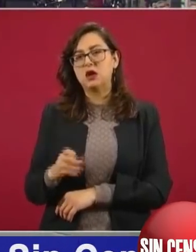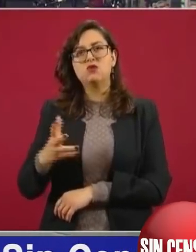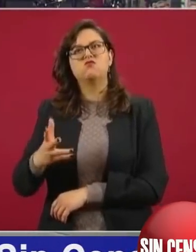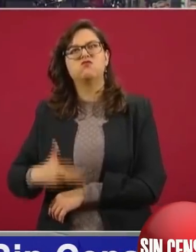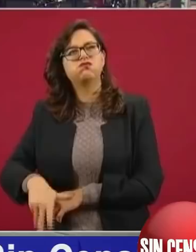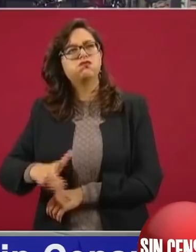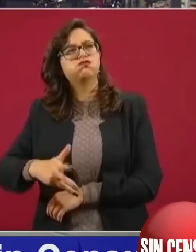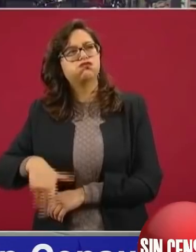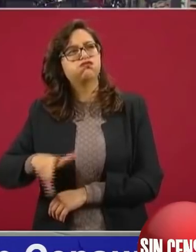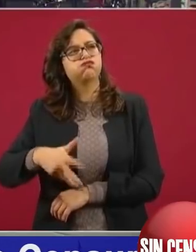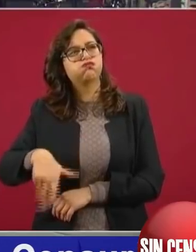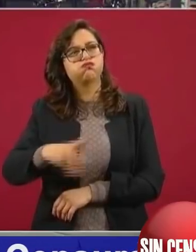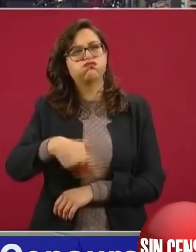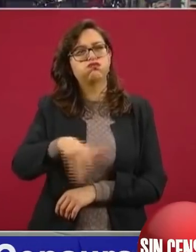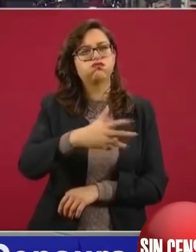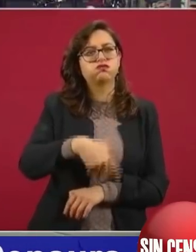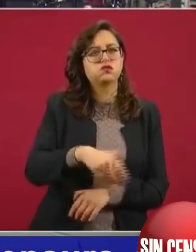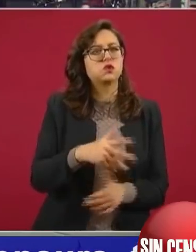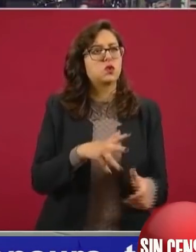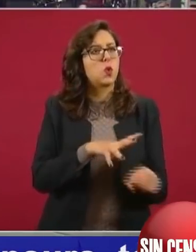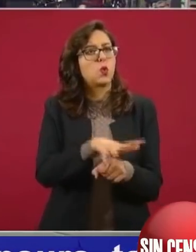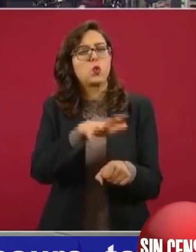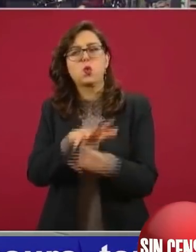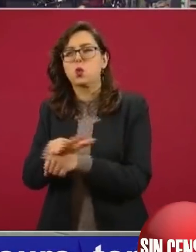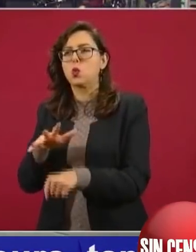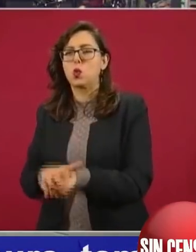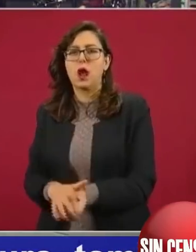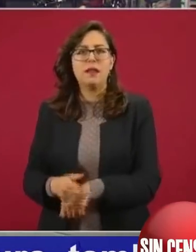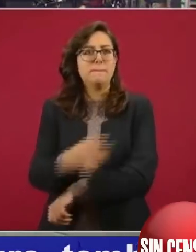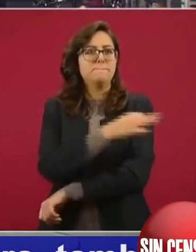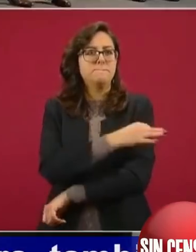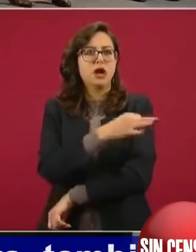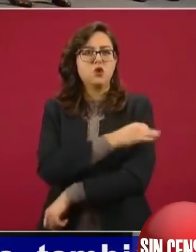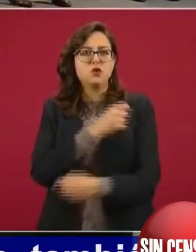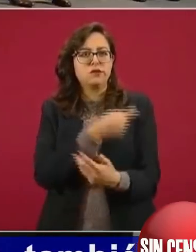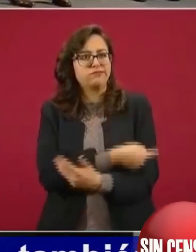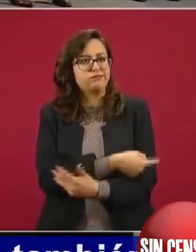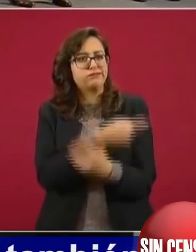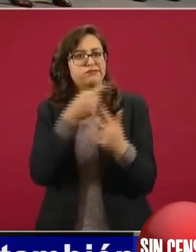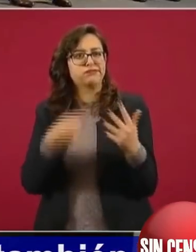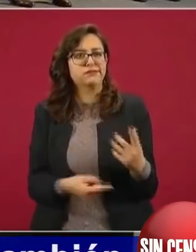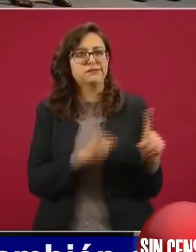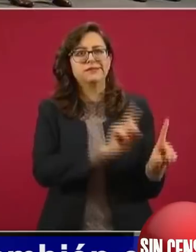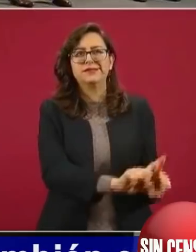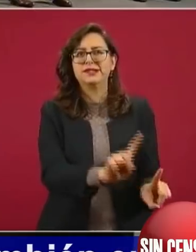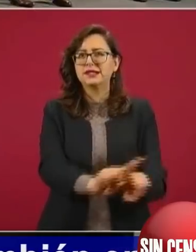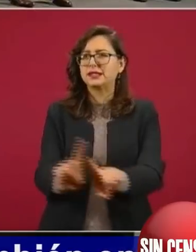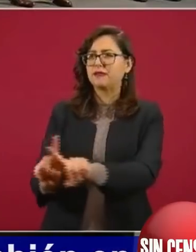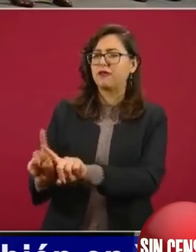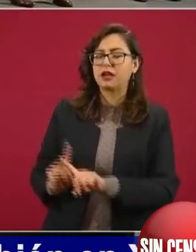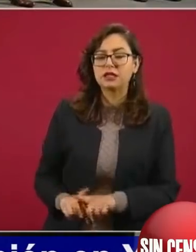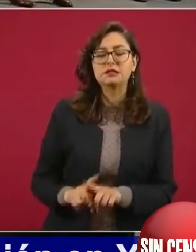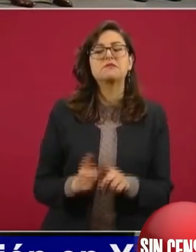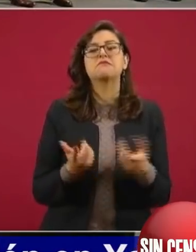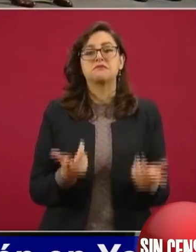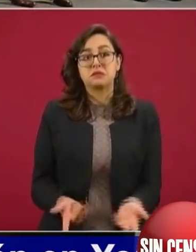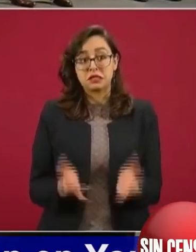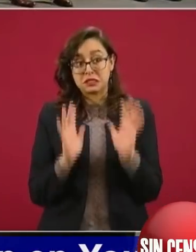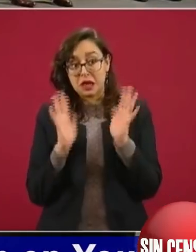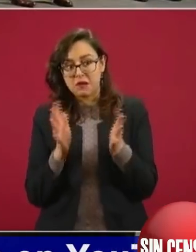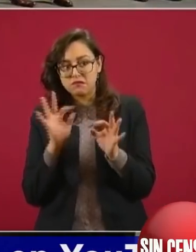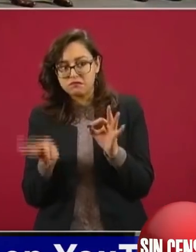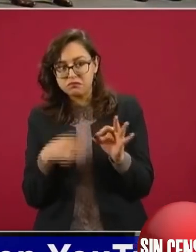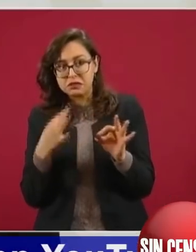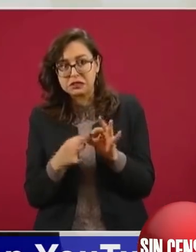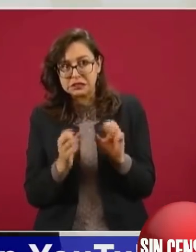Gobierno de México para tener múltiples opciones de vacunas y que estas vacunas, en cuanto hayan demostrado su